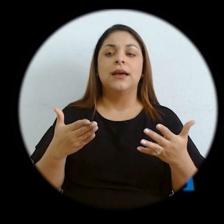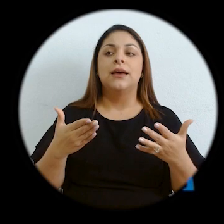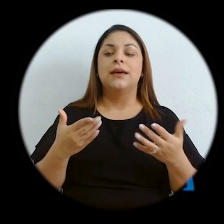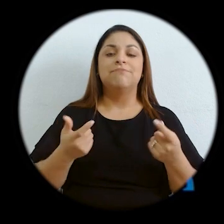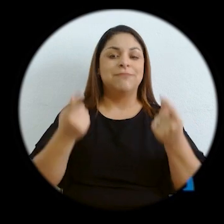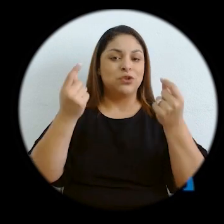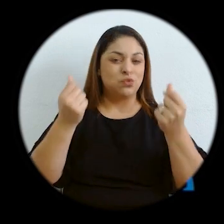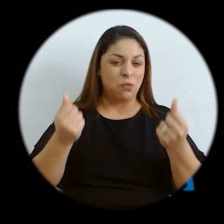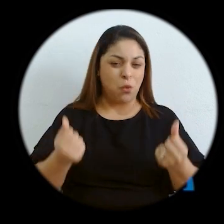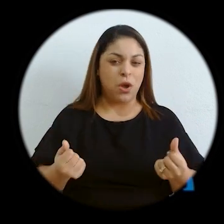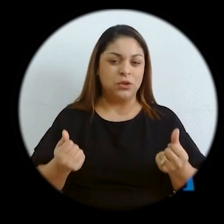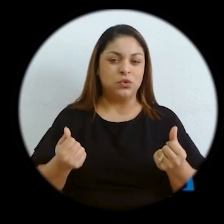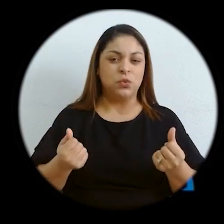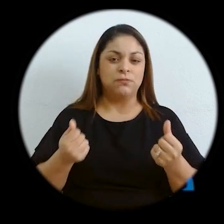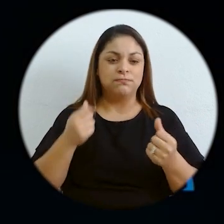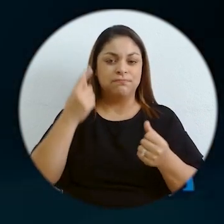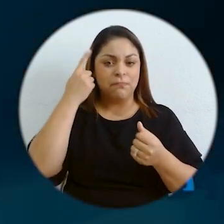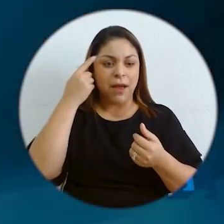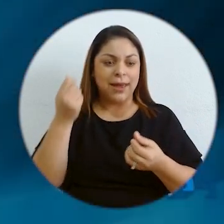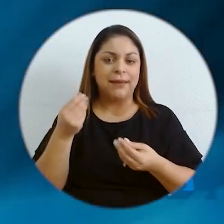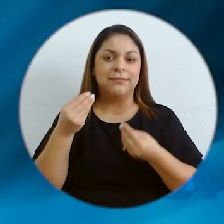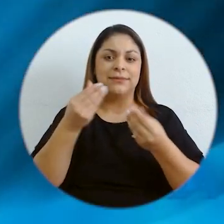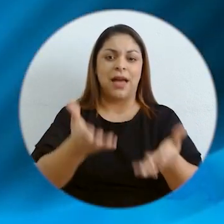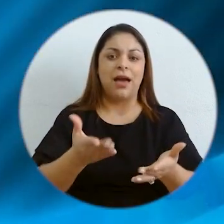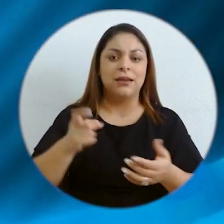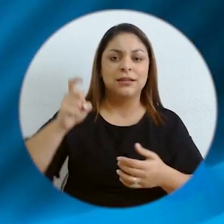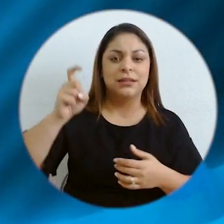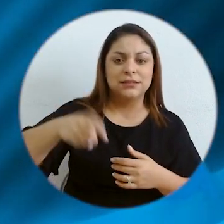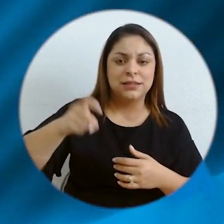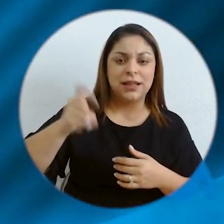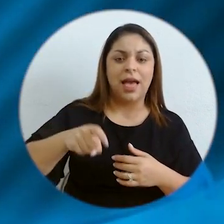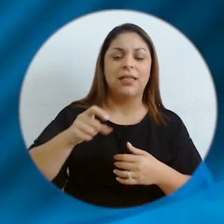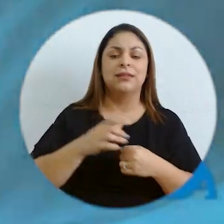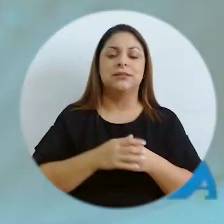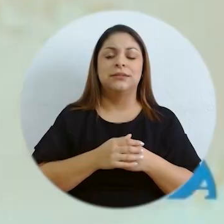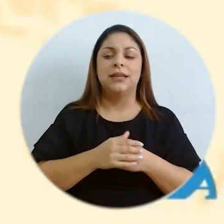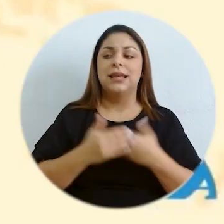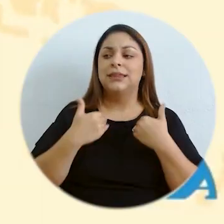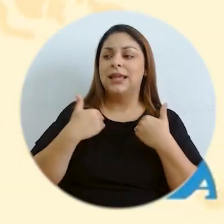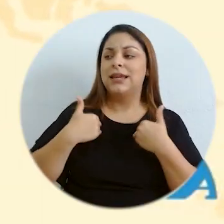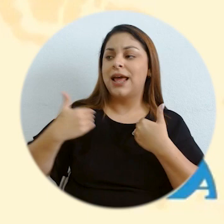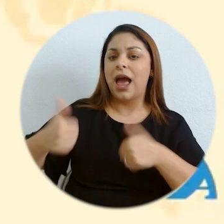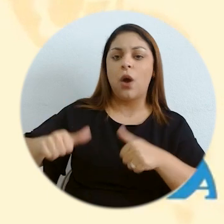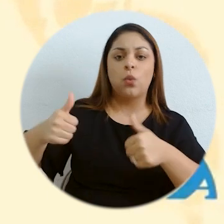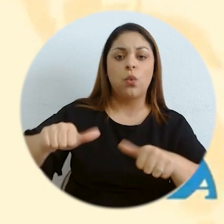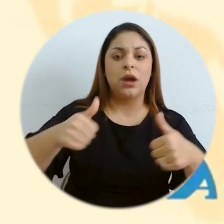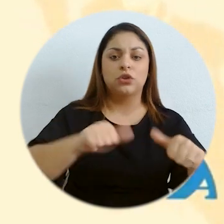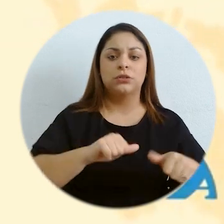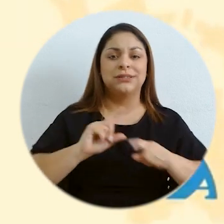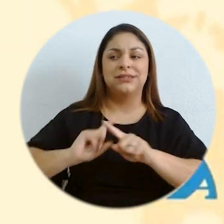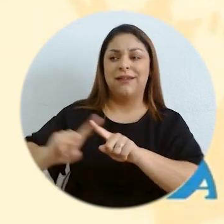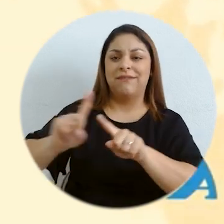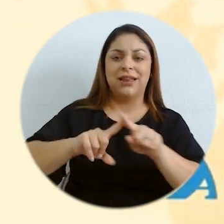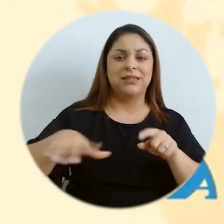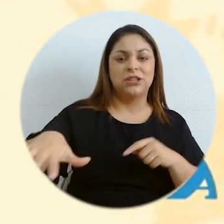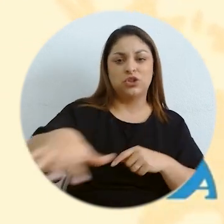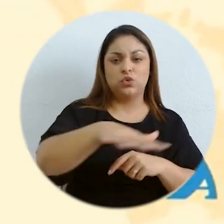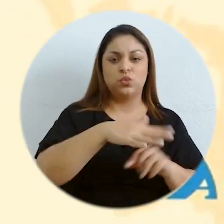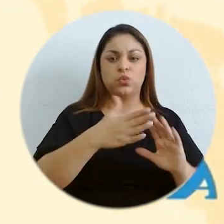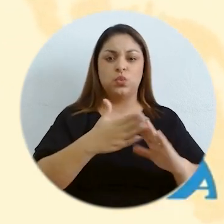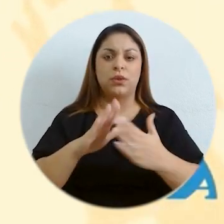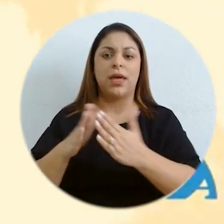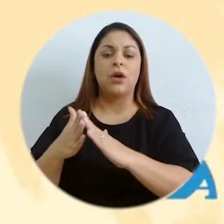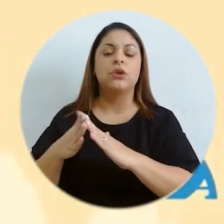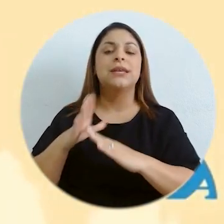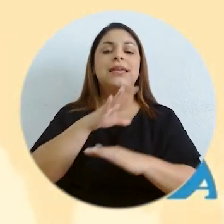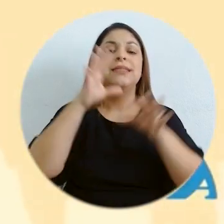vayan a a transmitir sus necesidades, a ponerse de acuerdo con otros sectores, con otros ciudadanos,